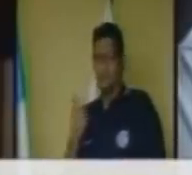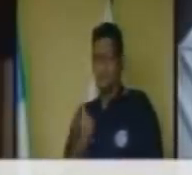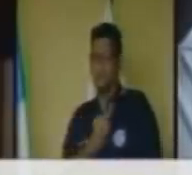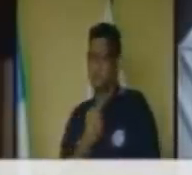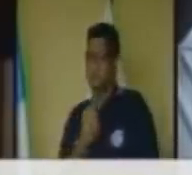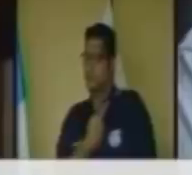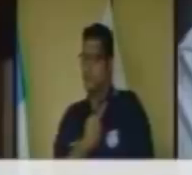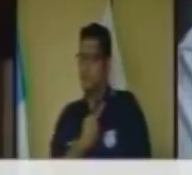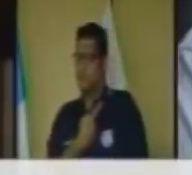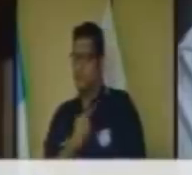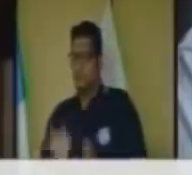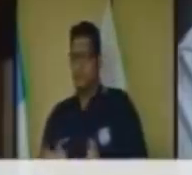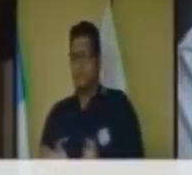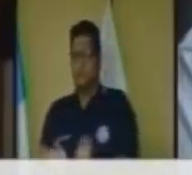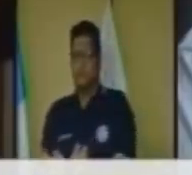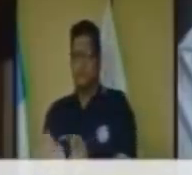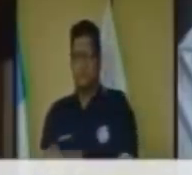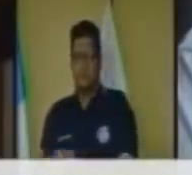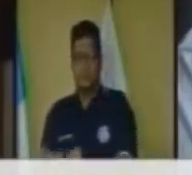Es correcto.